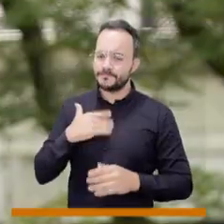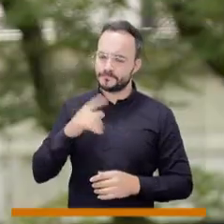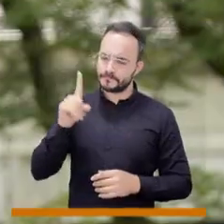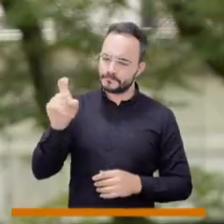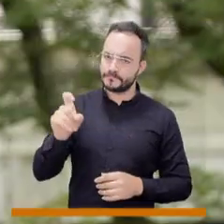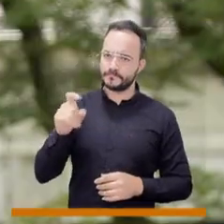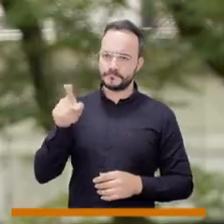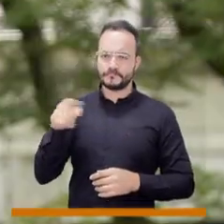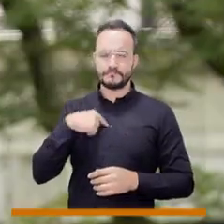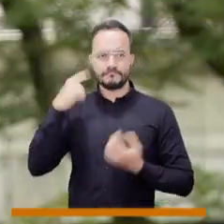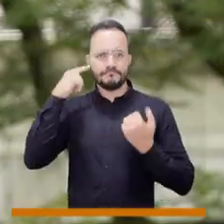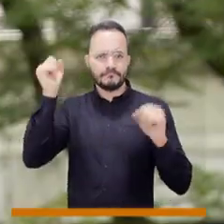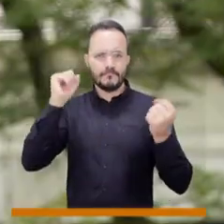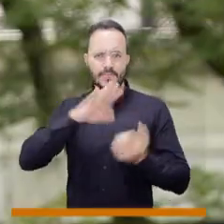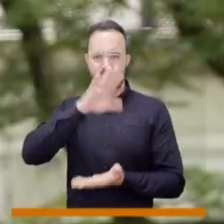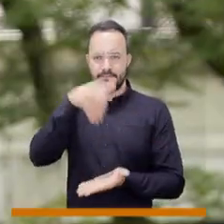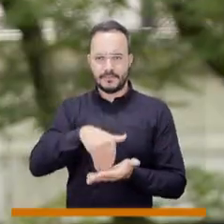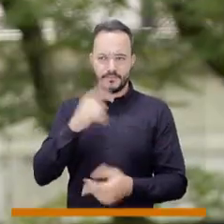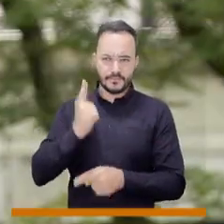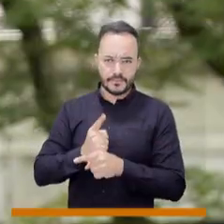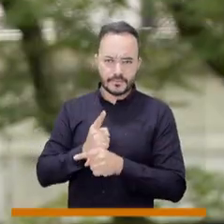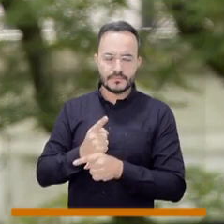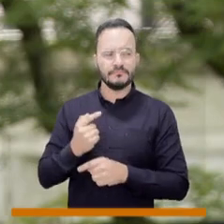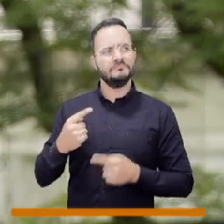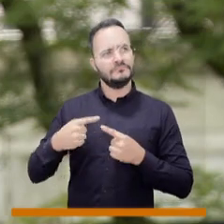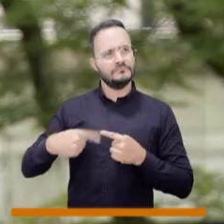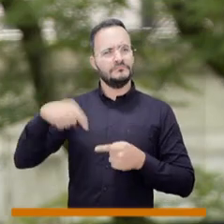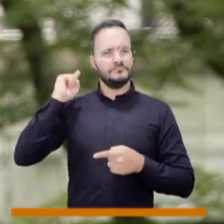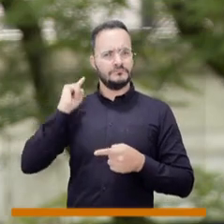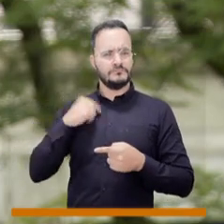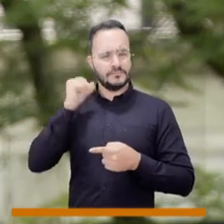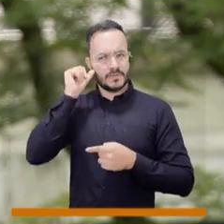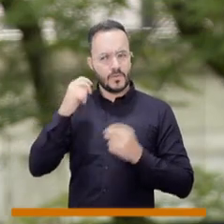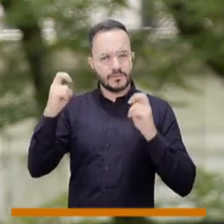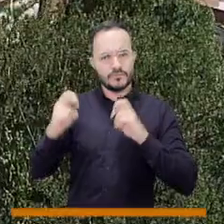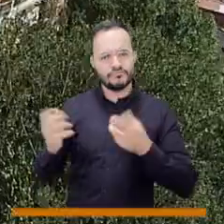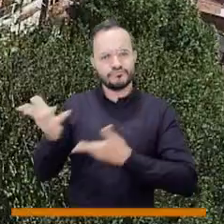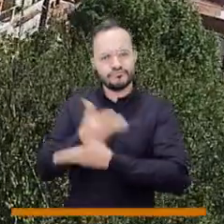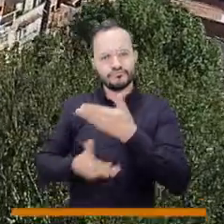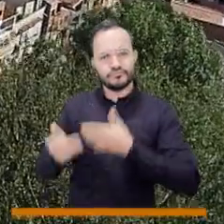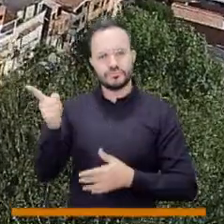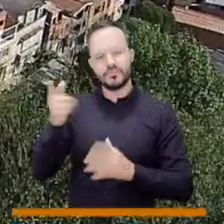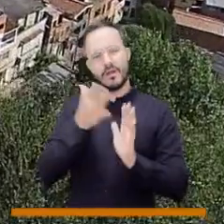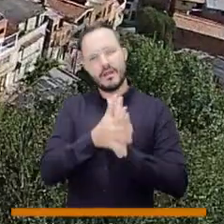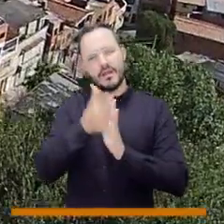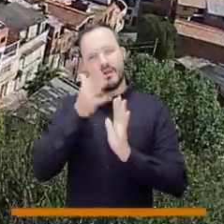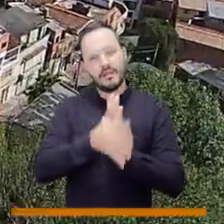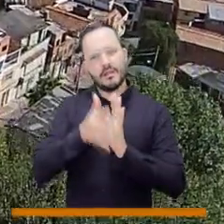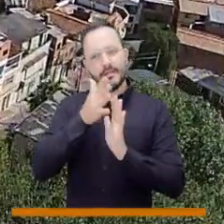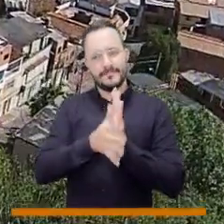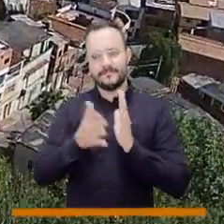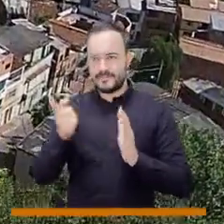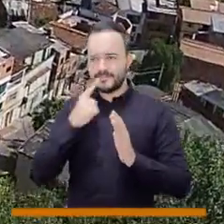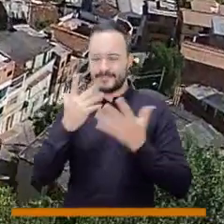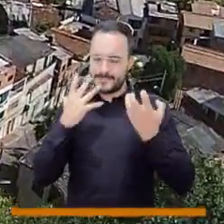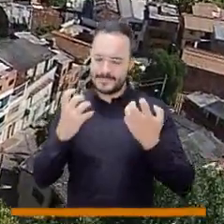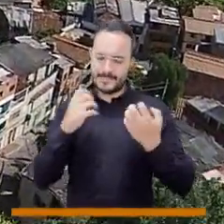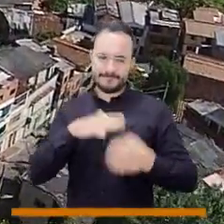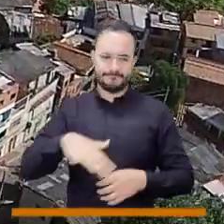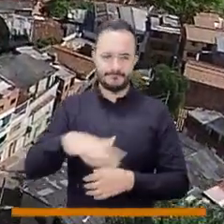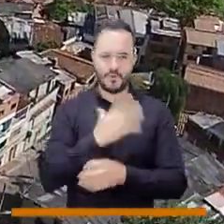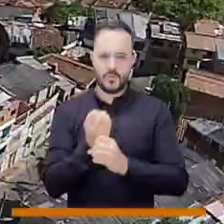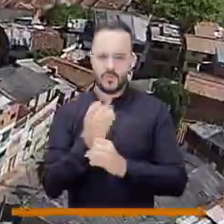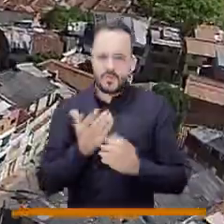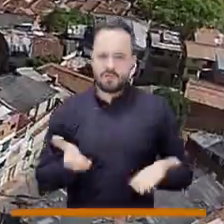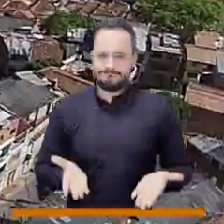le preocupa el centro de la ciudad, y así lo hicimos también hace poco en un programa, usted quiere revitalizar esa comuna.